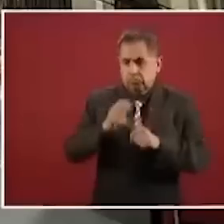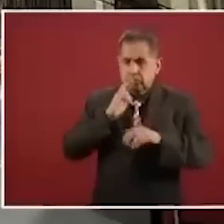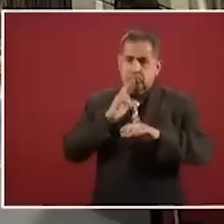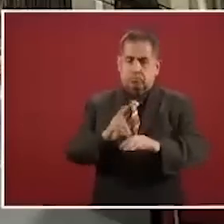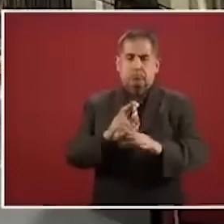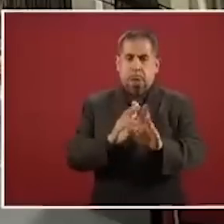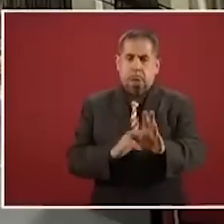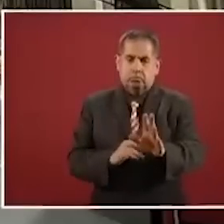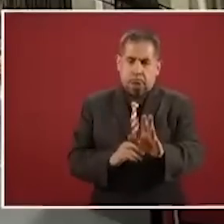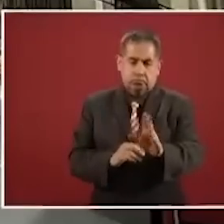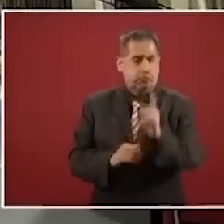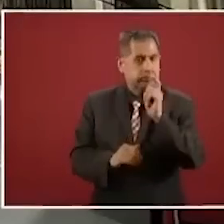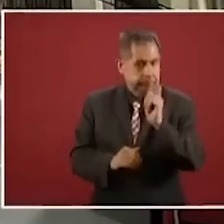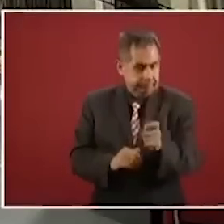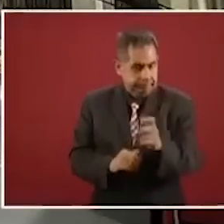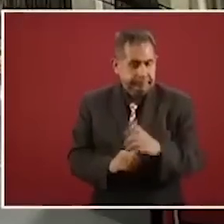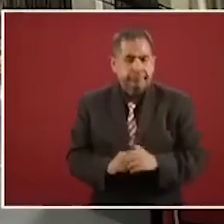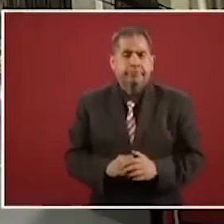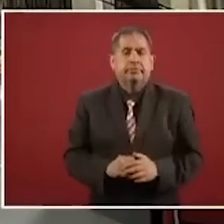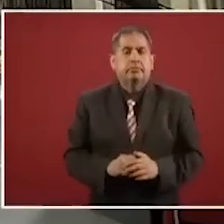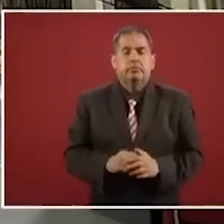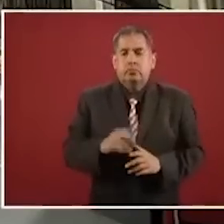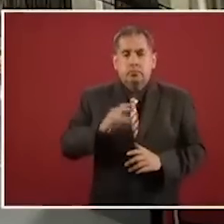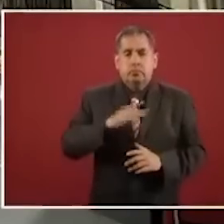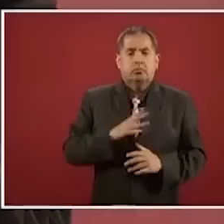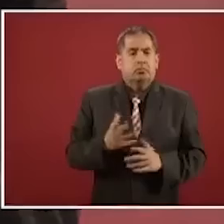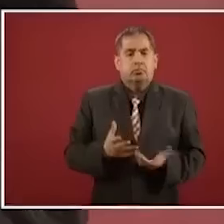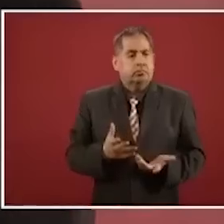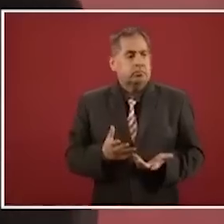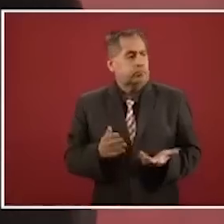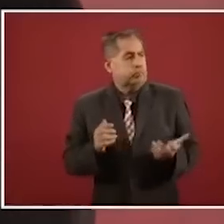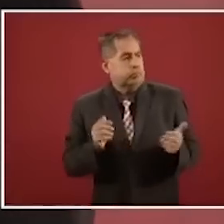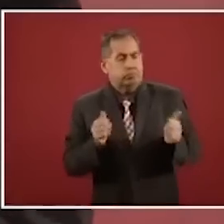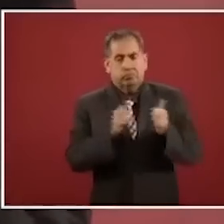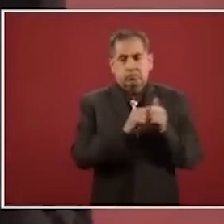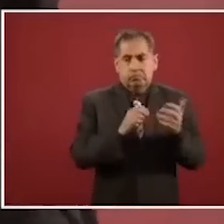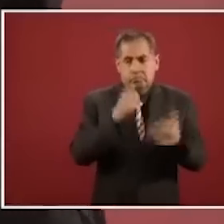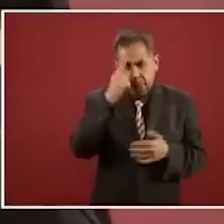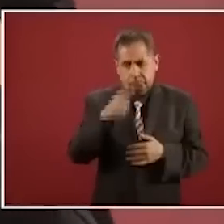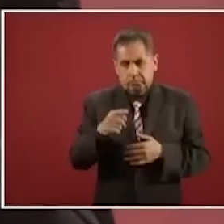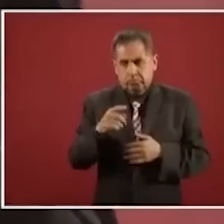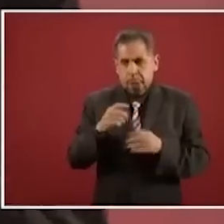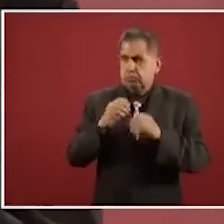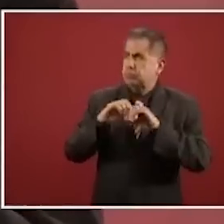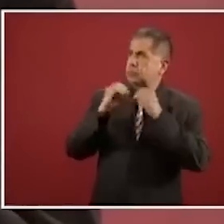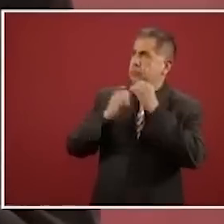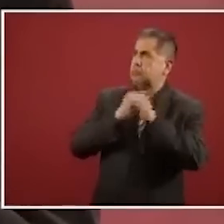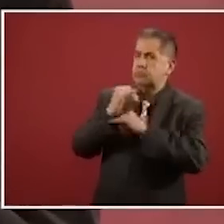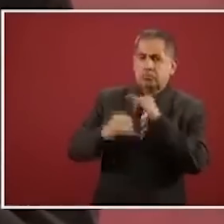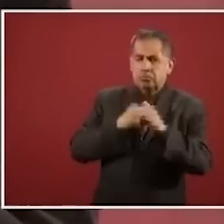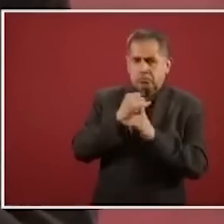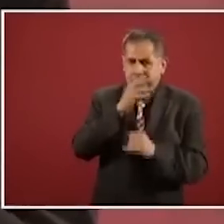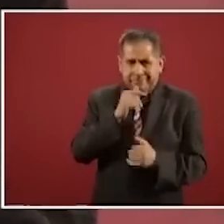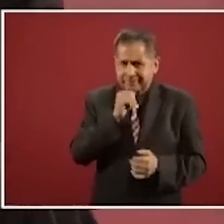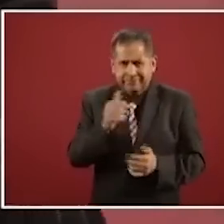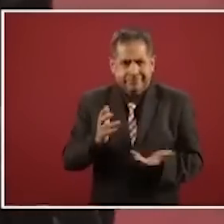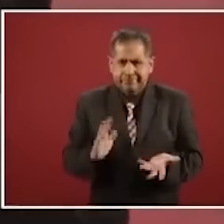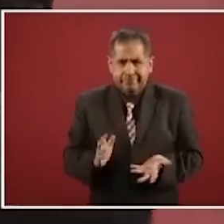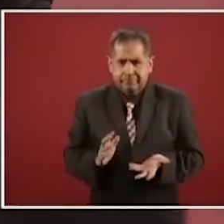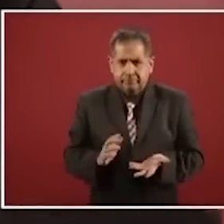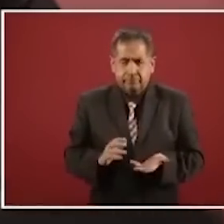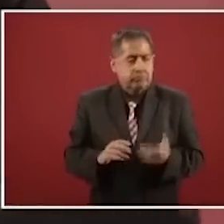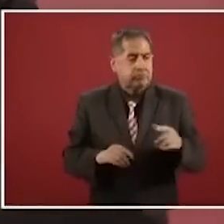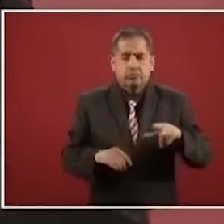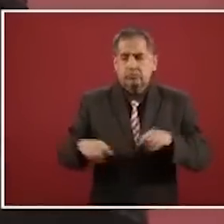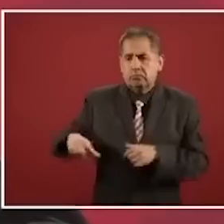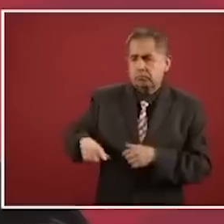pregunta, en ese caso no habría materia para un organismo internacional. Simplemente Estados Unidos